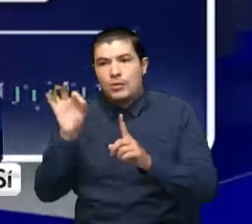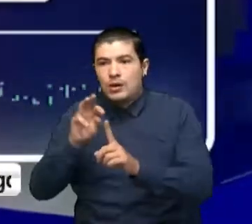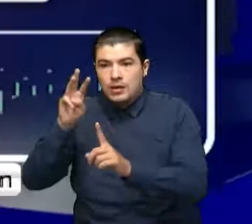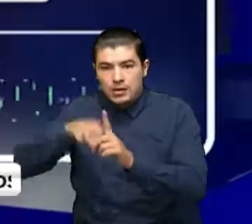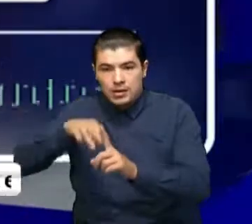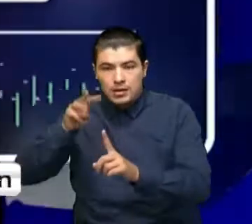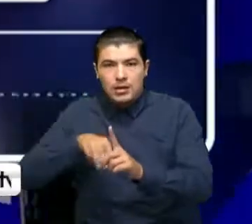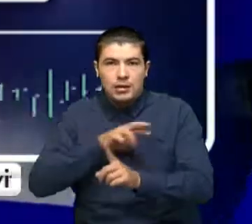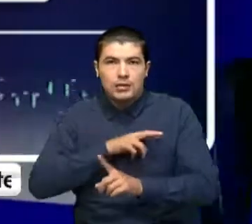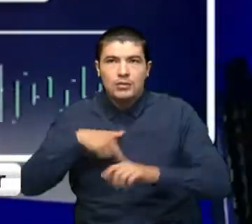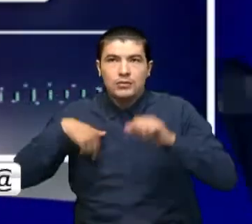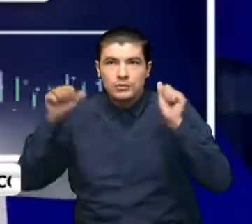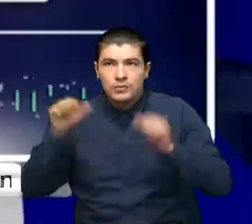realizar la intervención